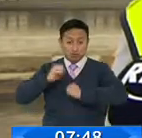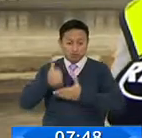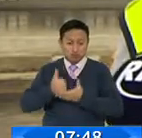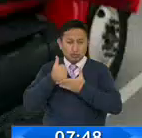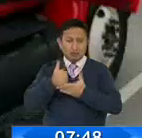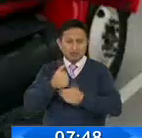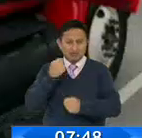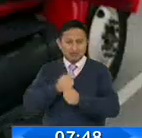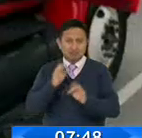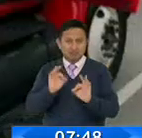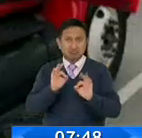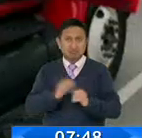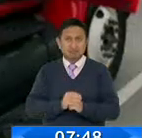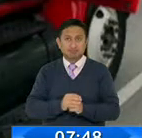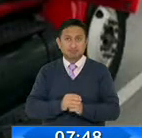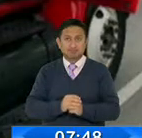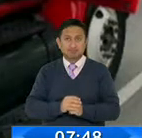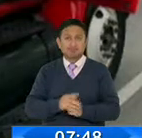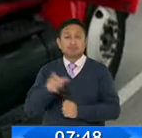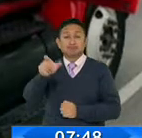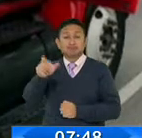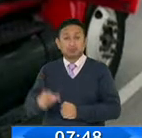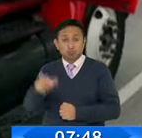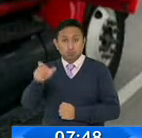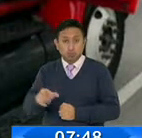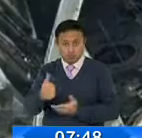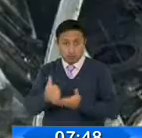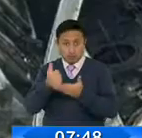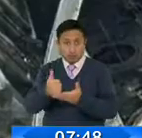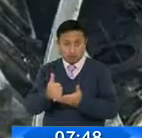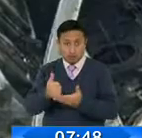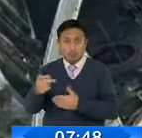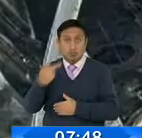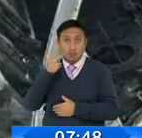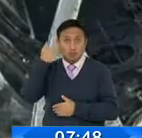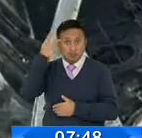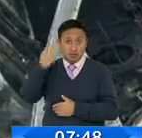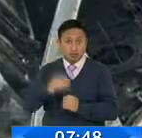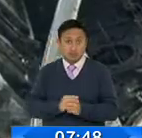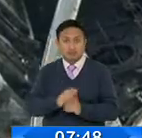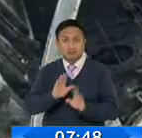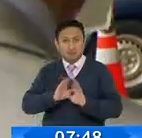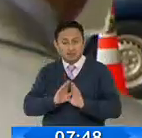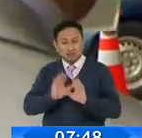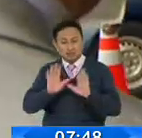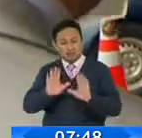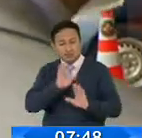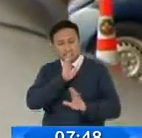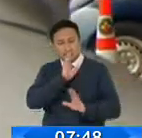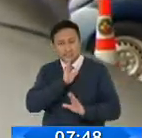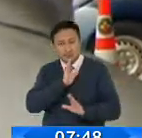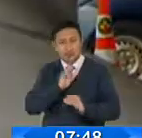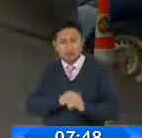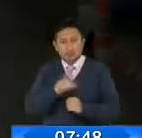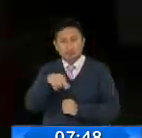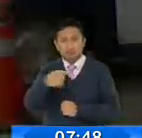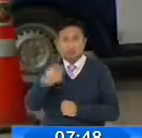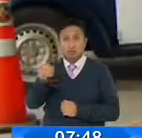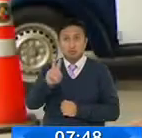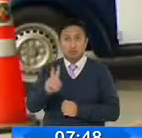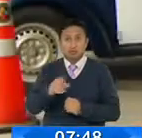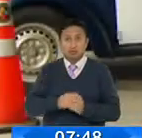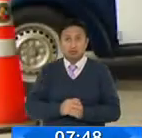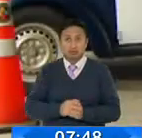trabajo. Buscamos la versión de los rescatados, pero sus padres prefirieron esperar hasta el viernes. Pienso que